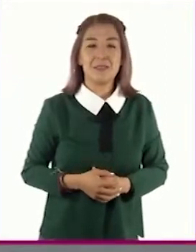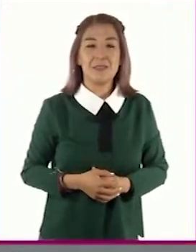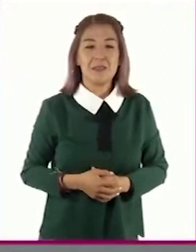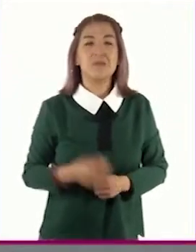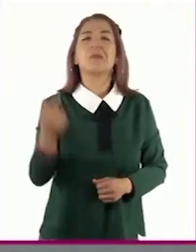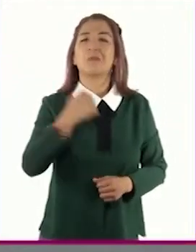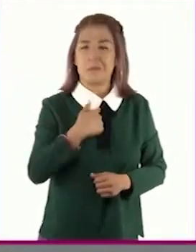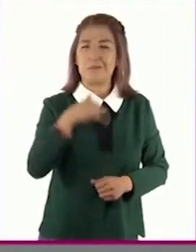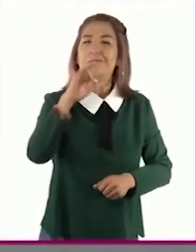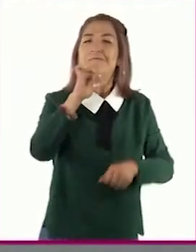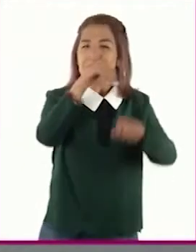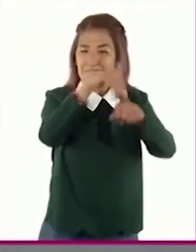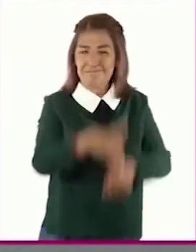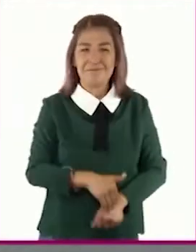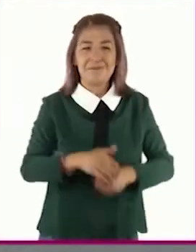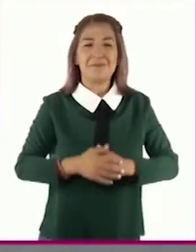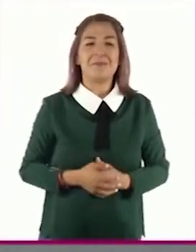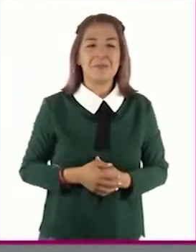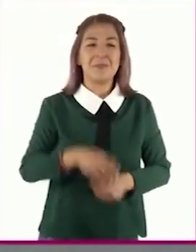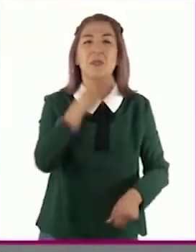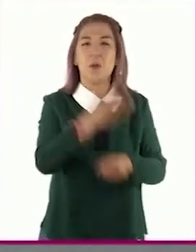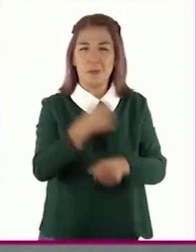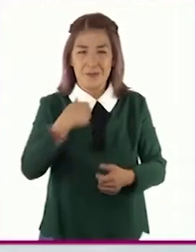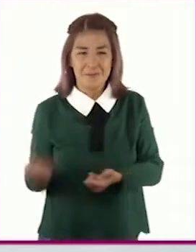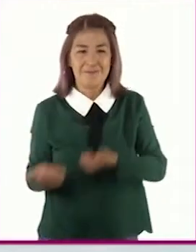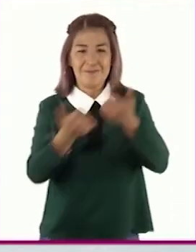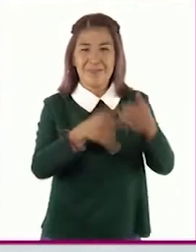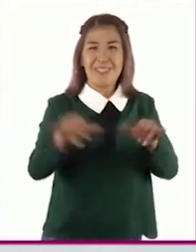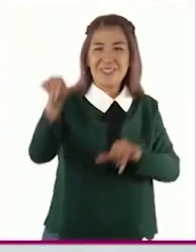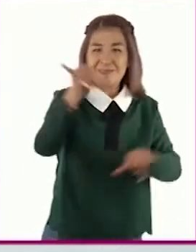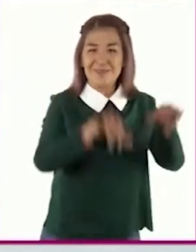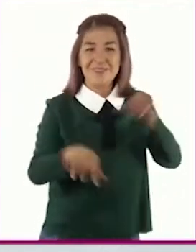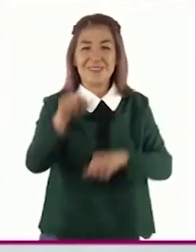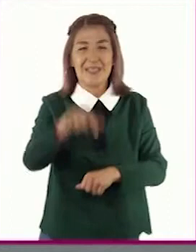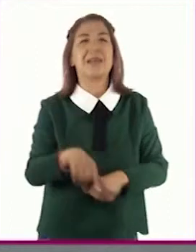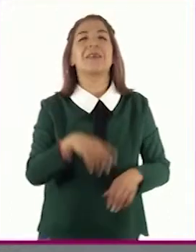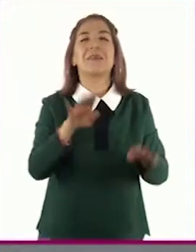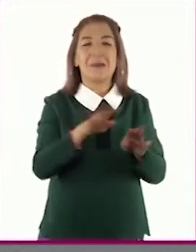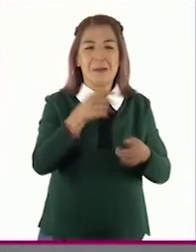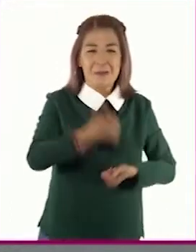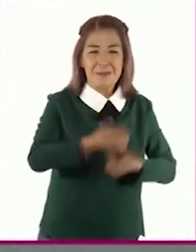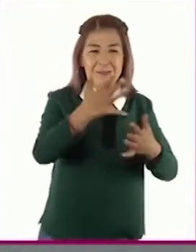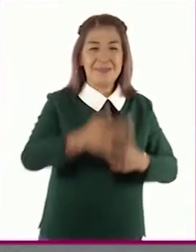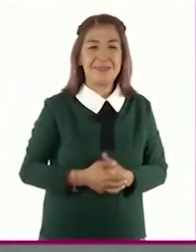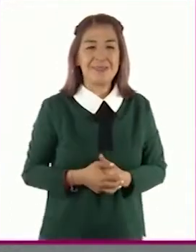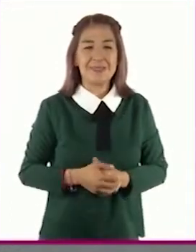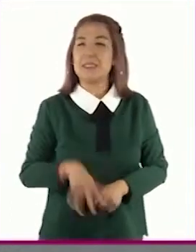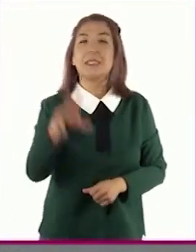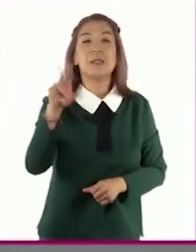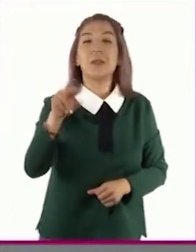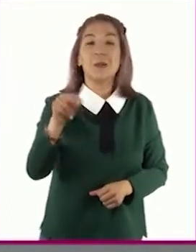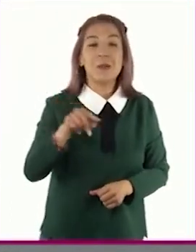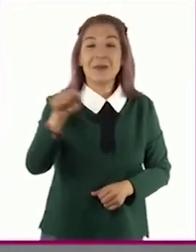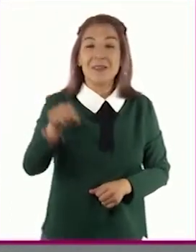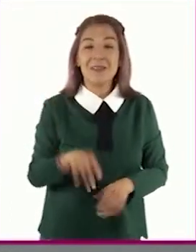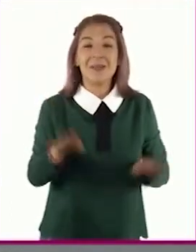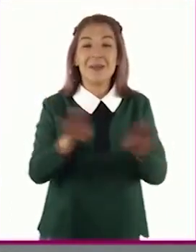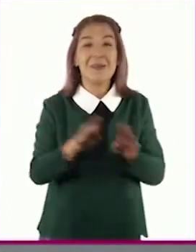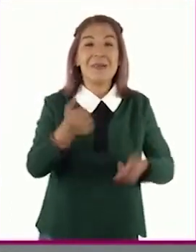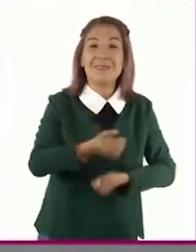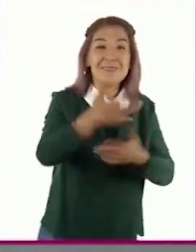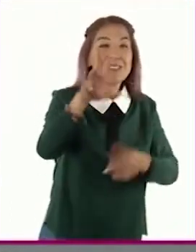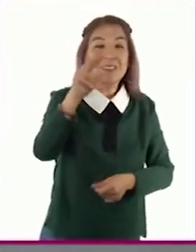¡Radiactivo a la orden! Le llevamos las sustancias radiactivas a domicilio. No, no es un